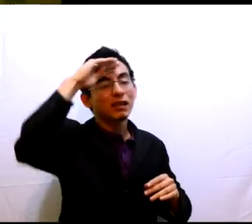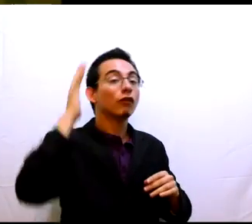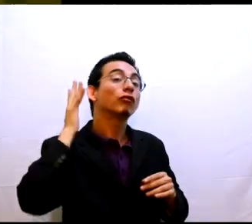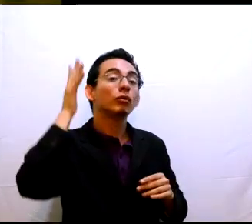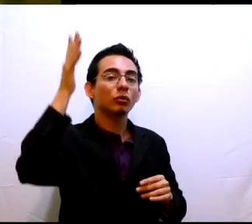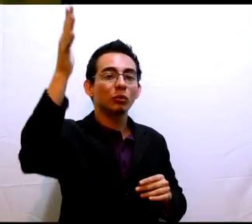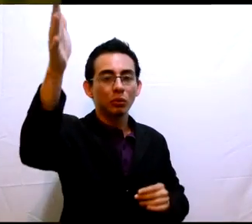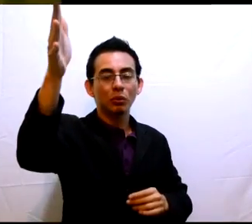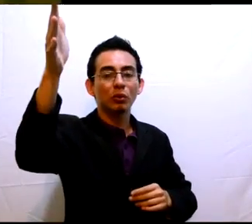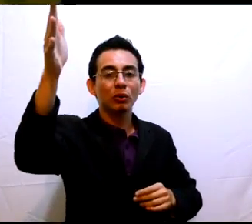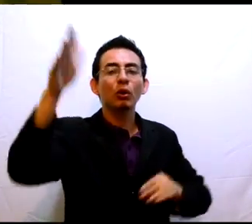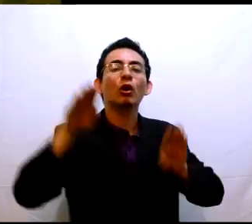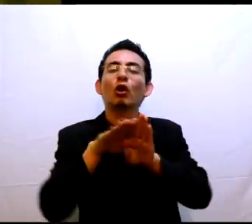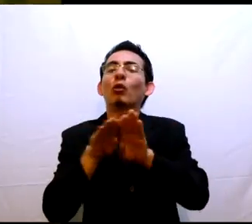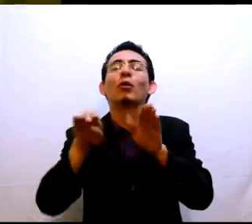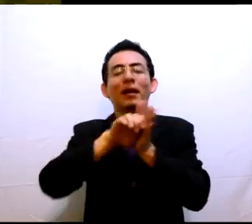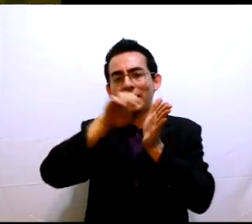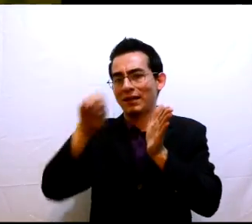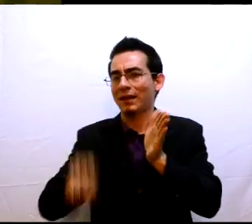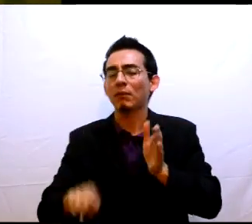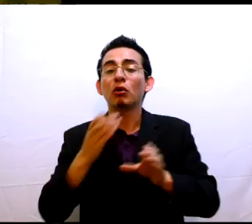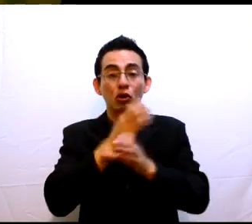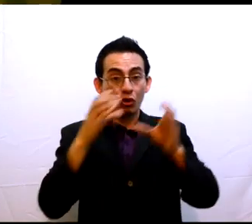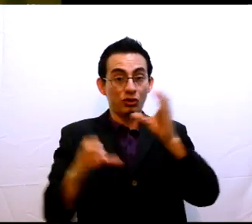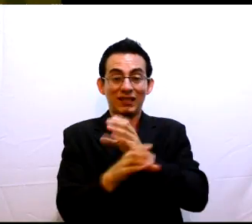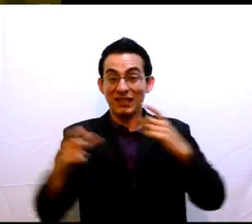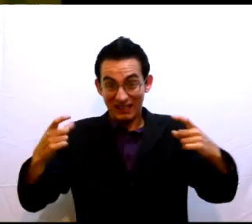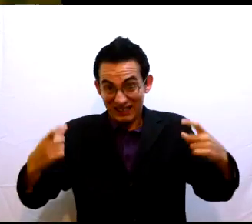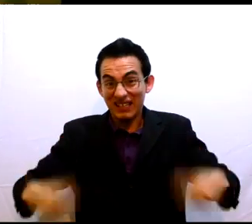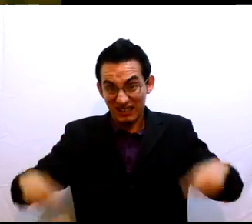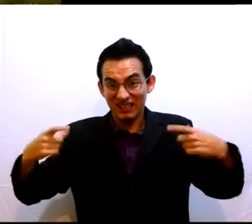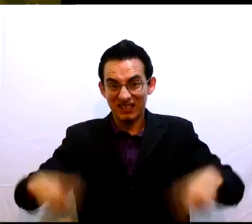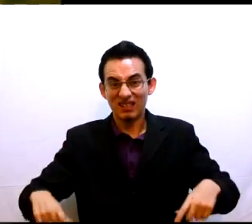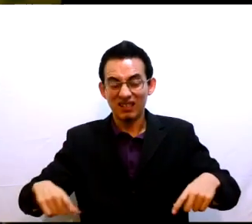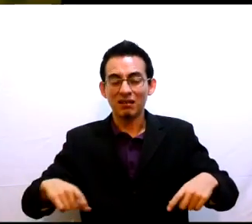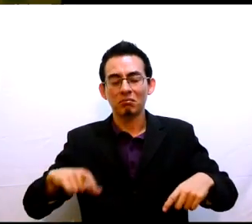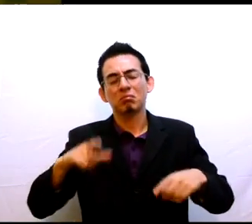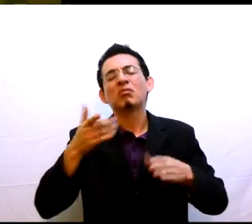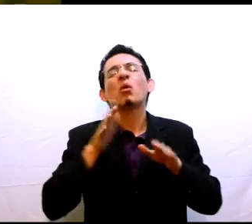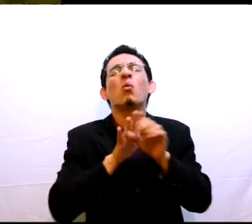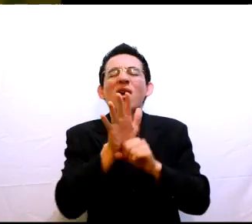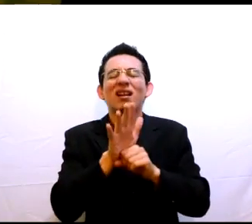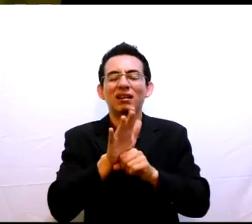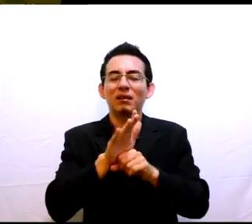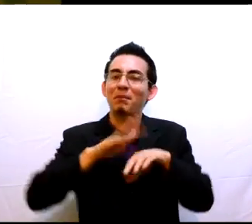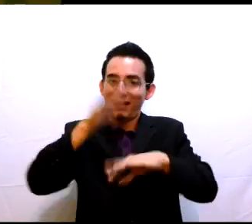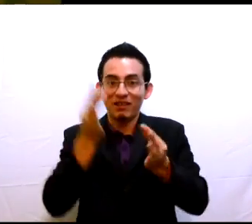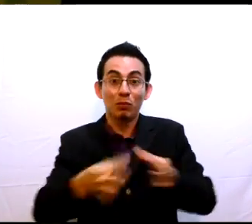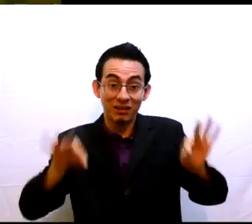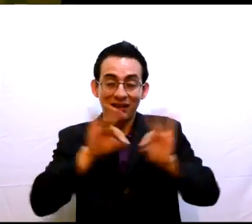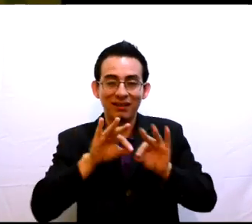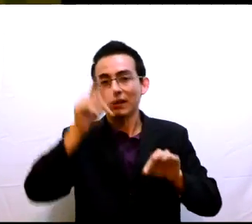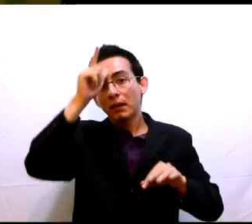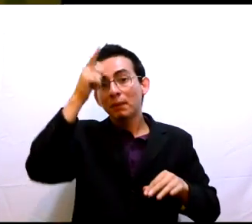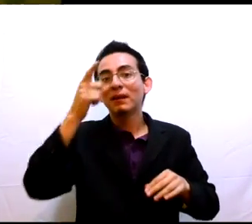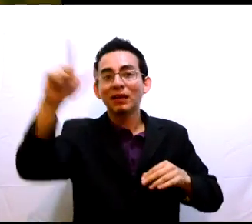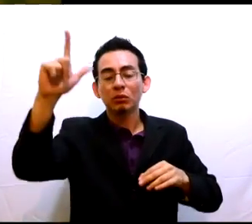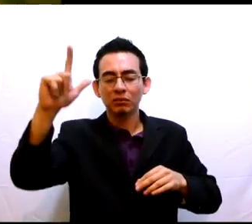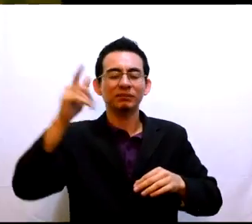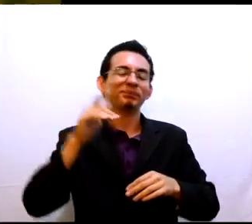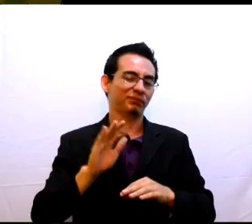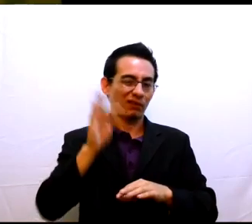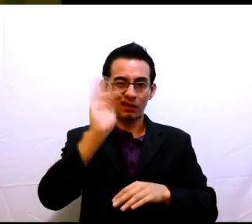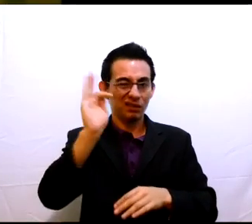fieles con las verdaderas riquezas que son las riquezas espirituales si